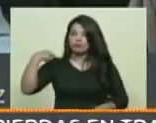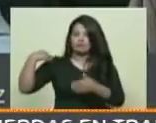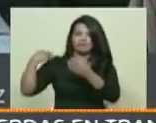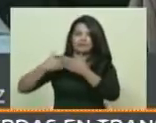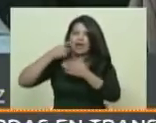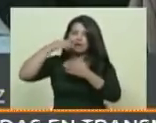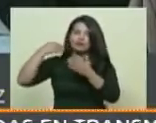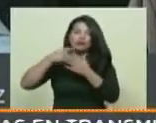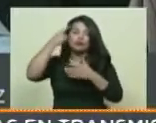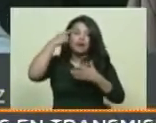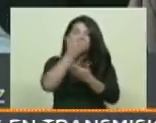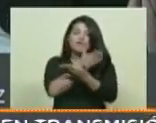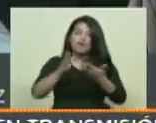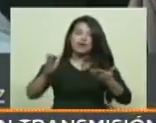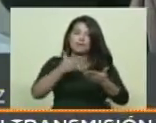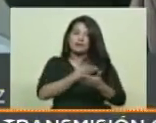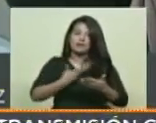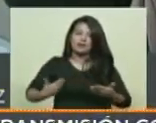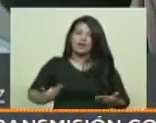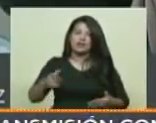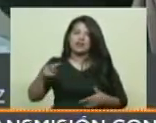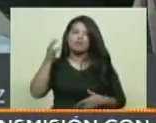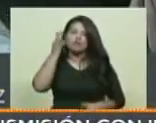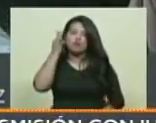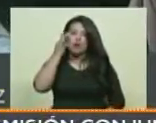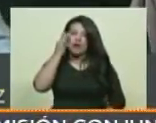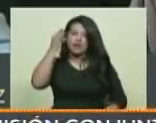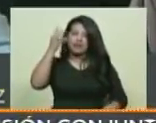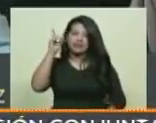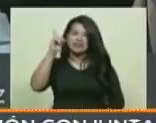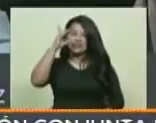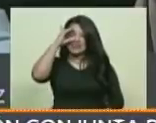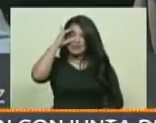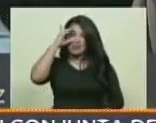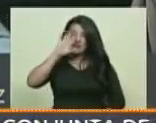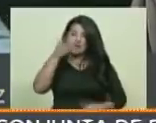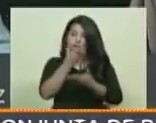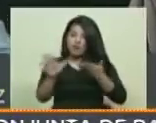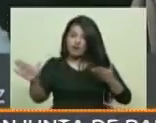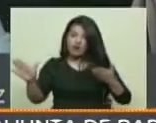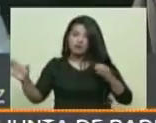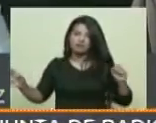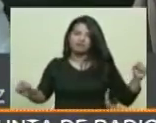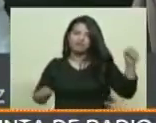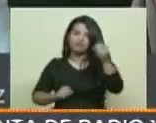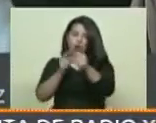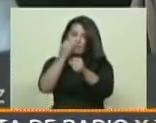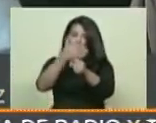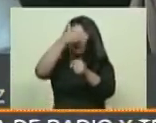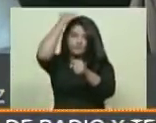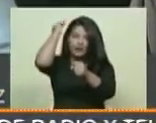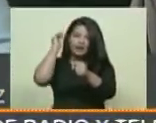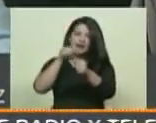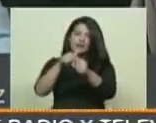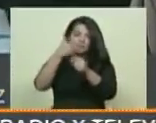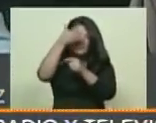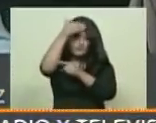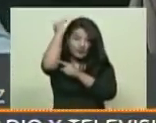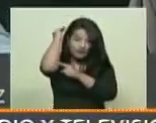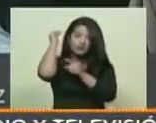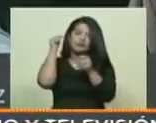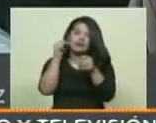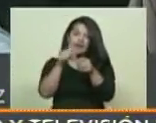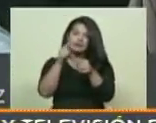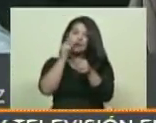del golpe de estado que ocurrió en Brasil contra la presidenta Dilma Rousseff, se aprobó en el Congreso la llamada cláusula barrera, justamente,